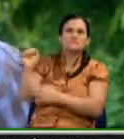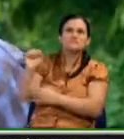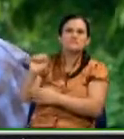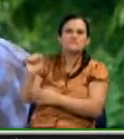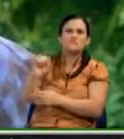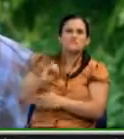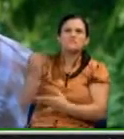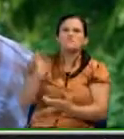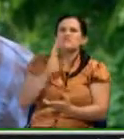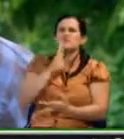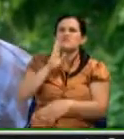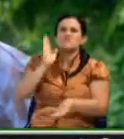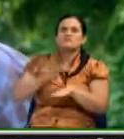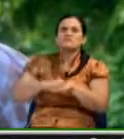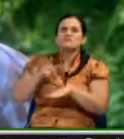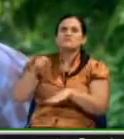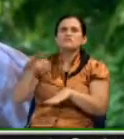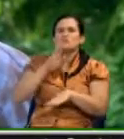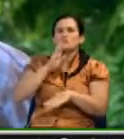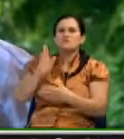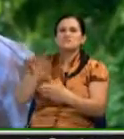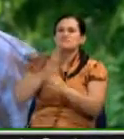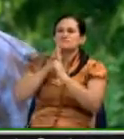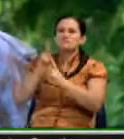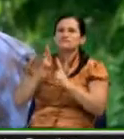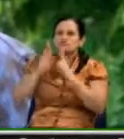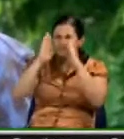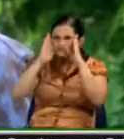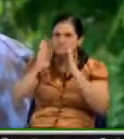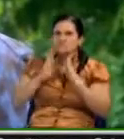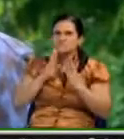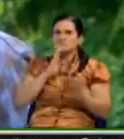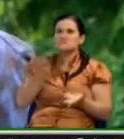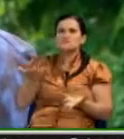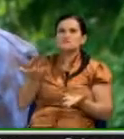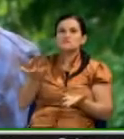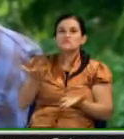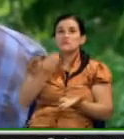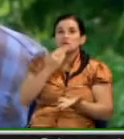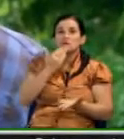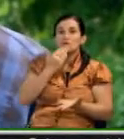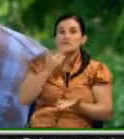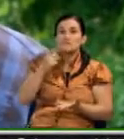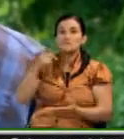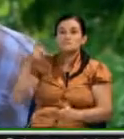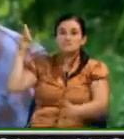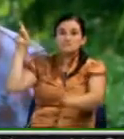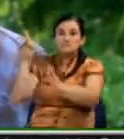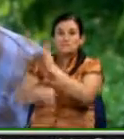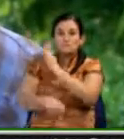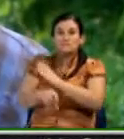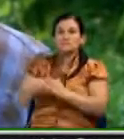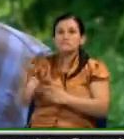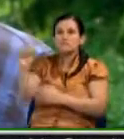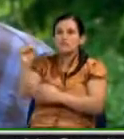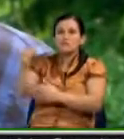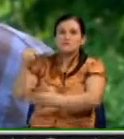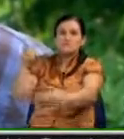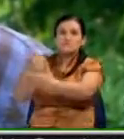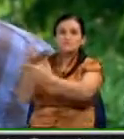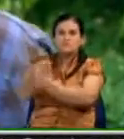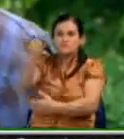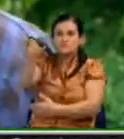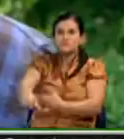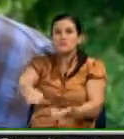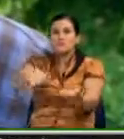responder a uno por esos perjuicios que se le están ocasionando? Además de eso, pueden matar en algún accidente a